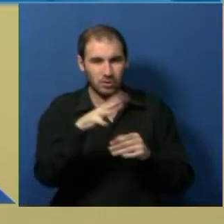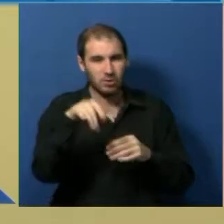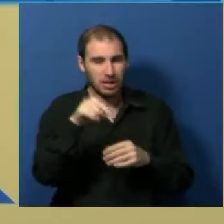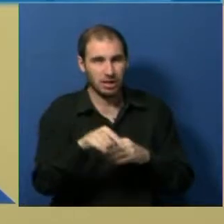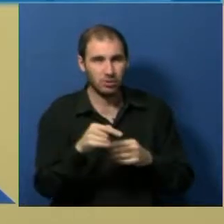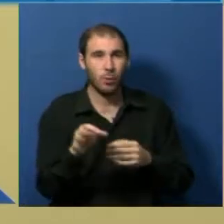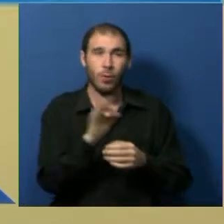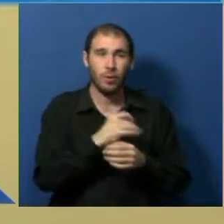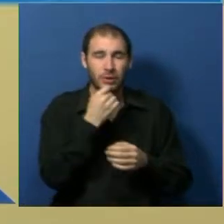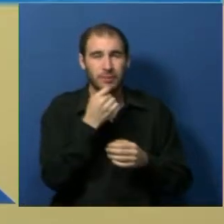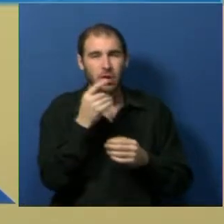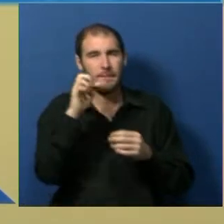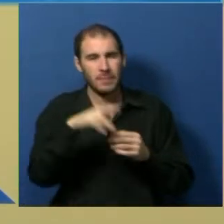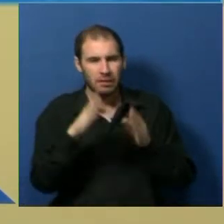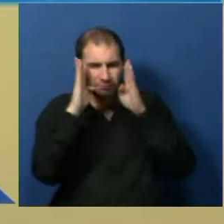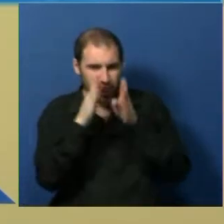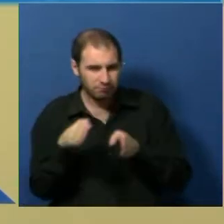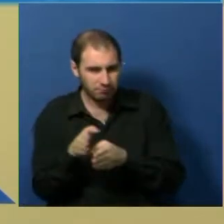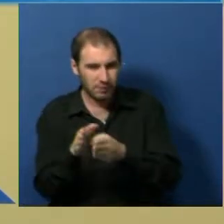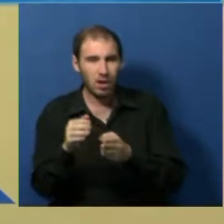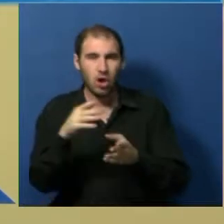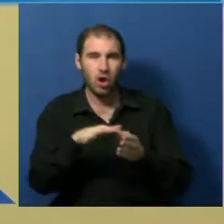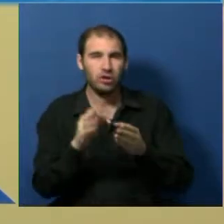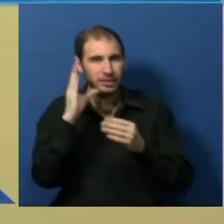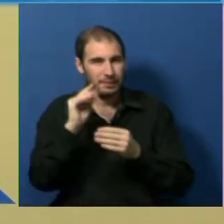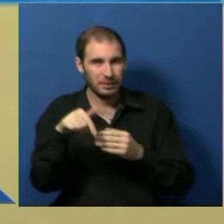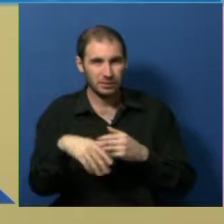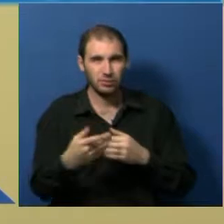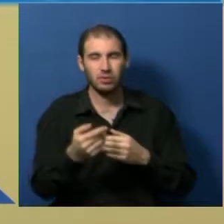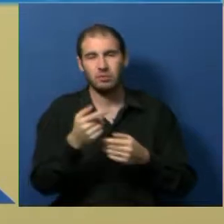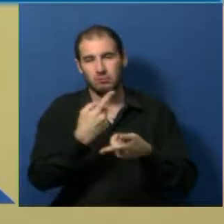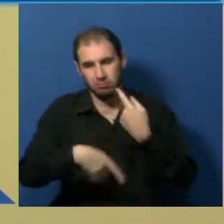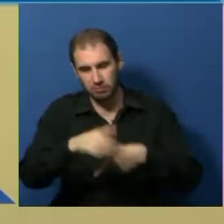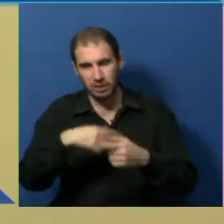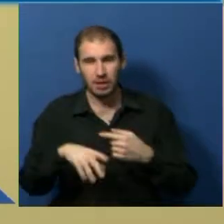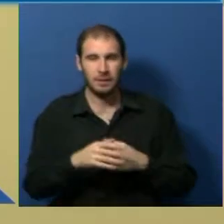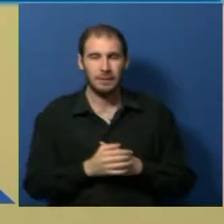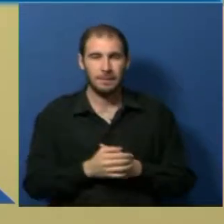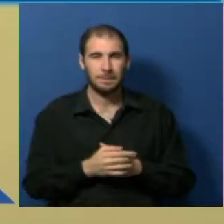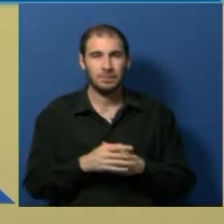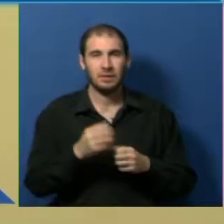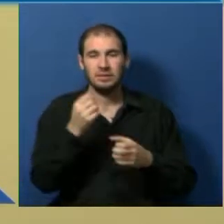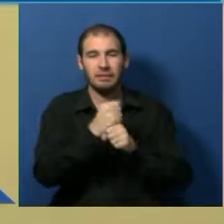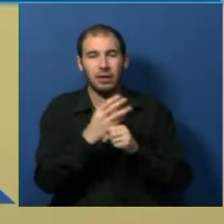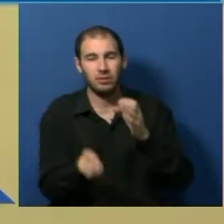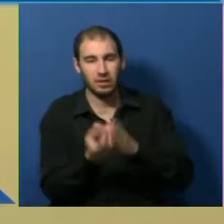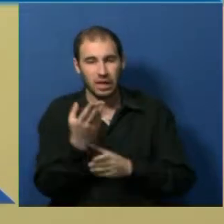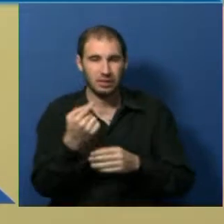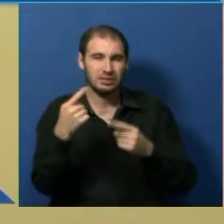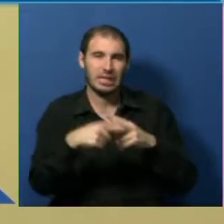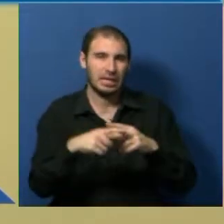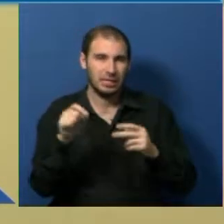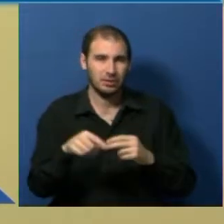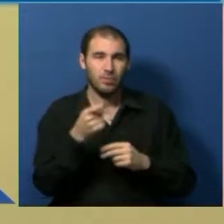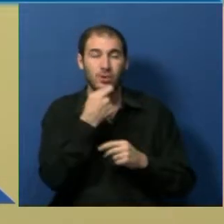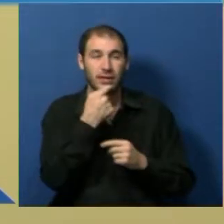sectores o tratar de hacer algún tipo de política orientadora o de formación, de reciclaje, ¿no? De crear oficios, ese tipo de talleres, por